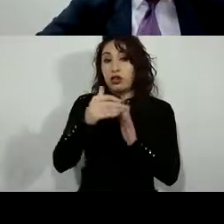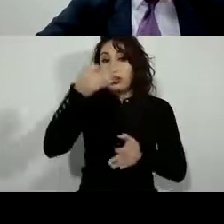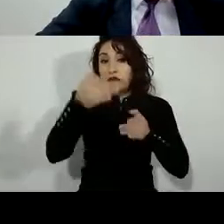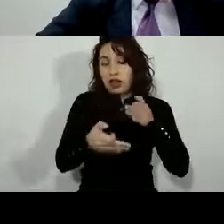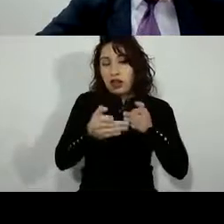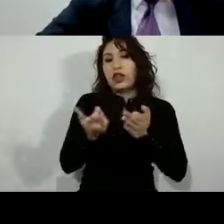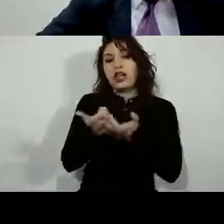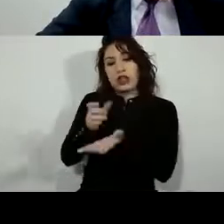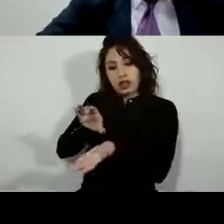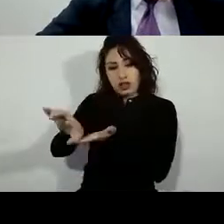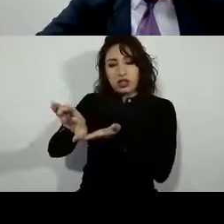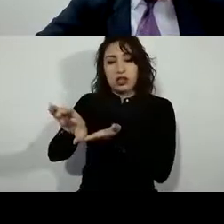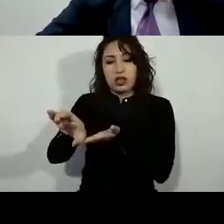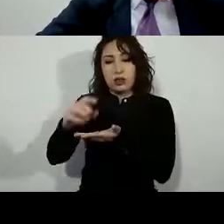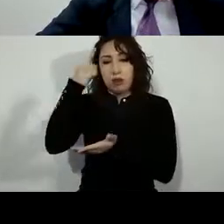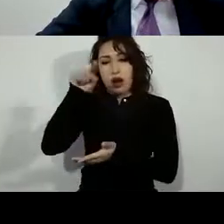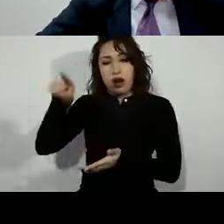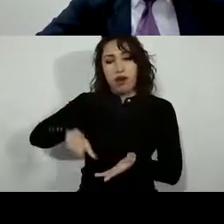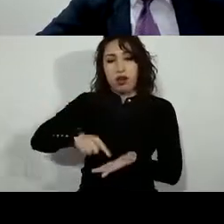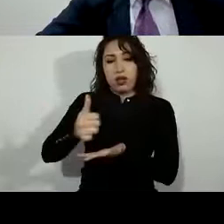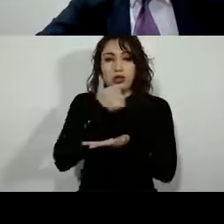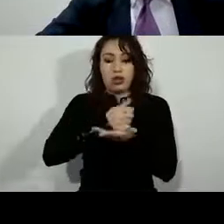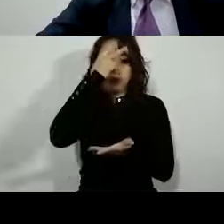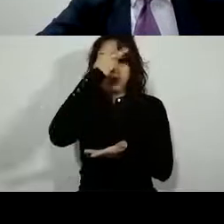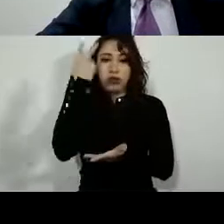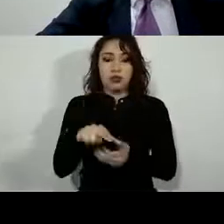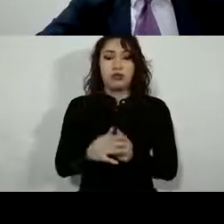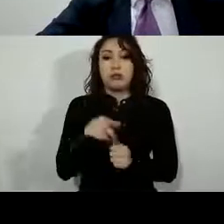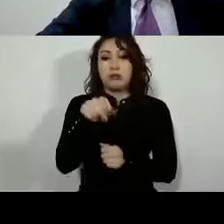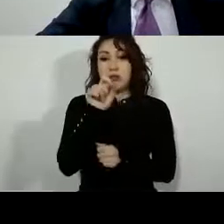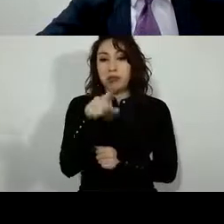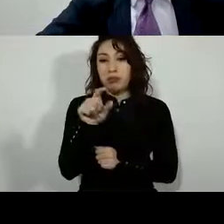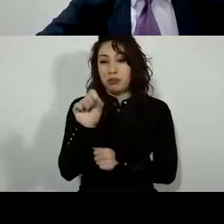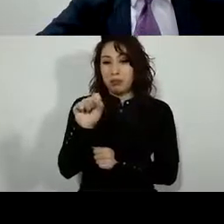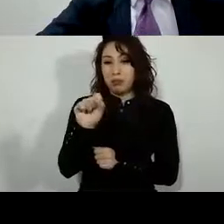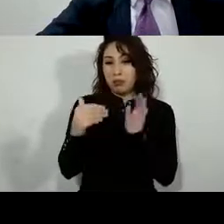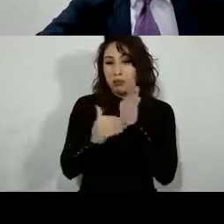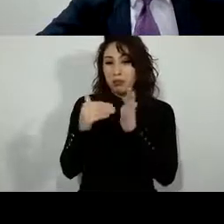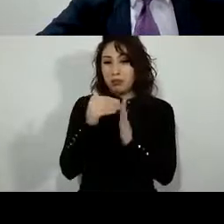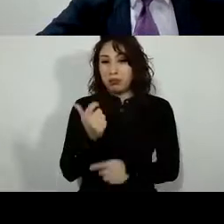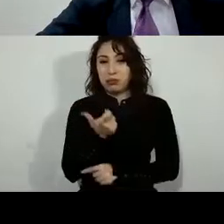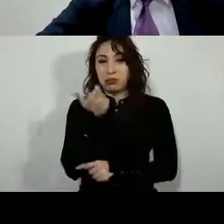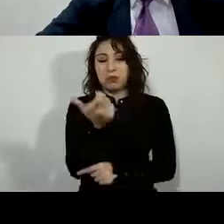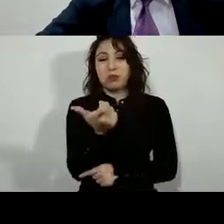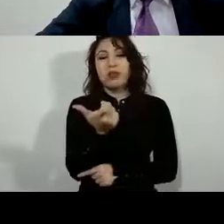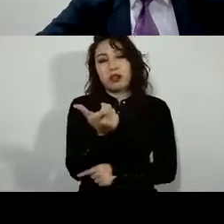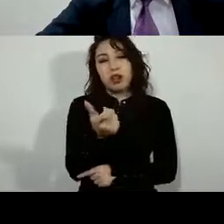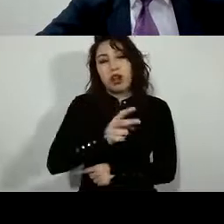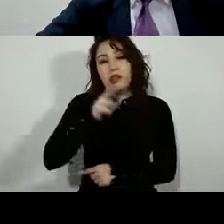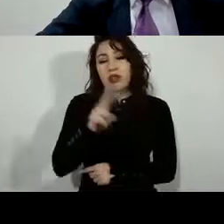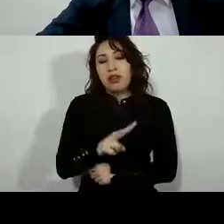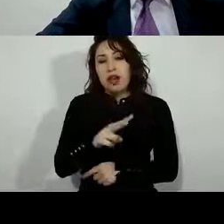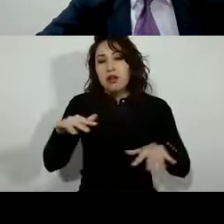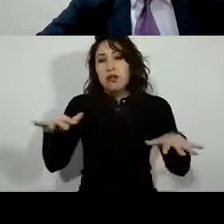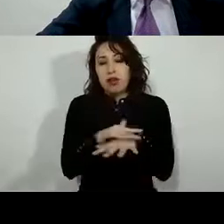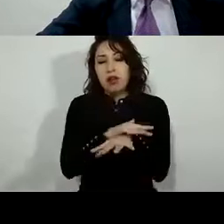restantes. Esto de los 60 millones restantes, pues obviamente que van a impactar al presupuesto